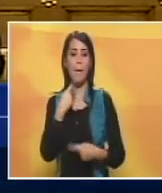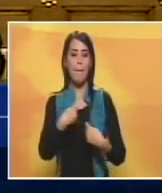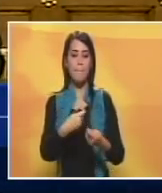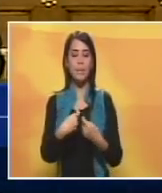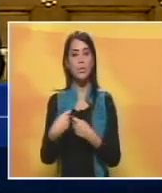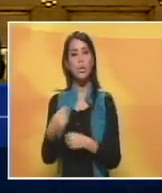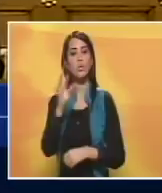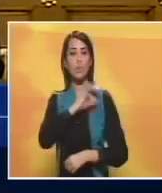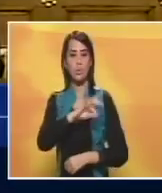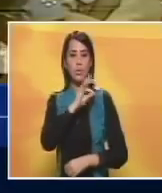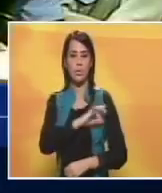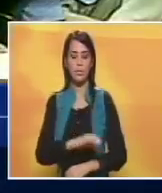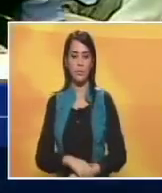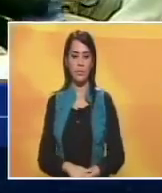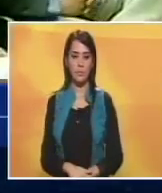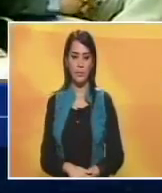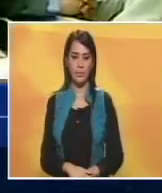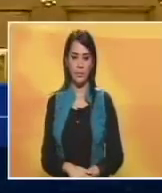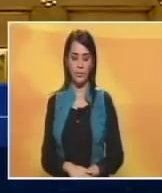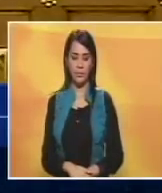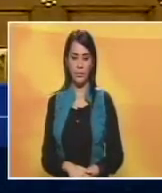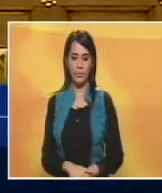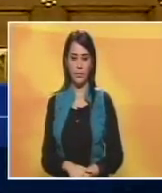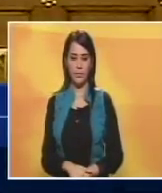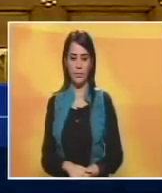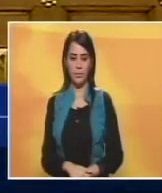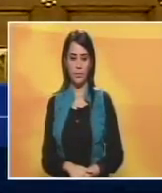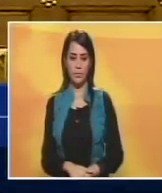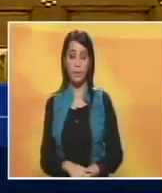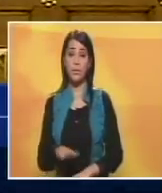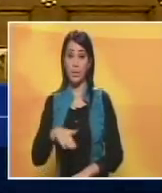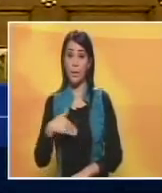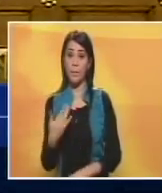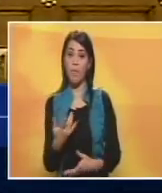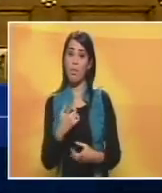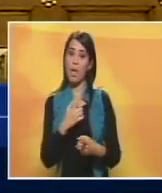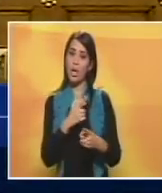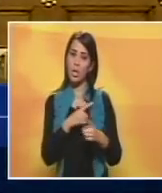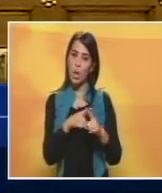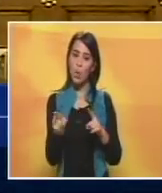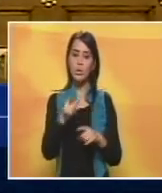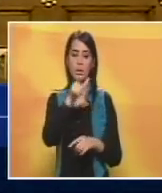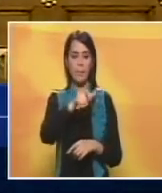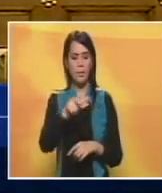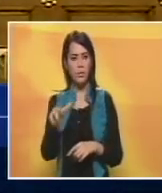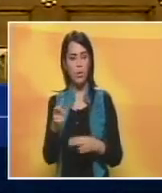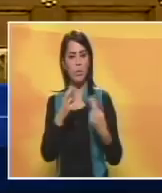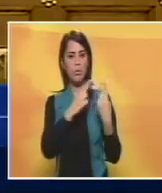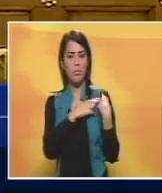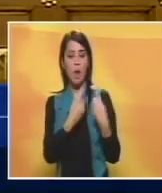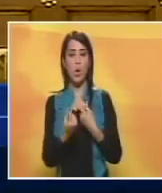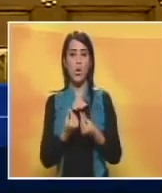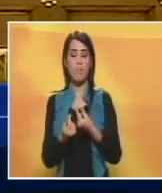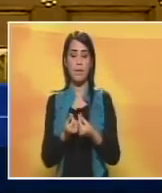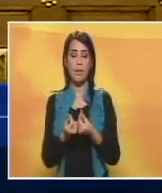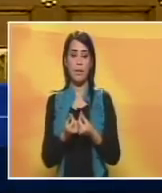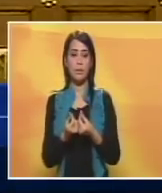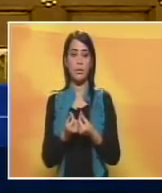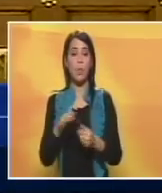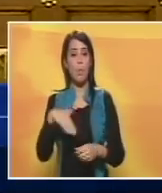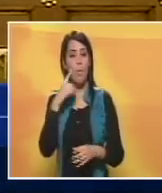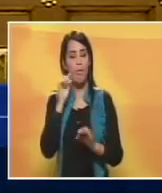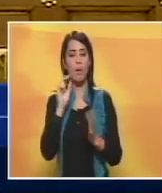inversión social, permitiendo que otros actores de la economía puedan, a partir